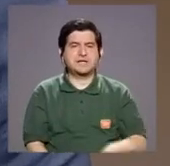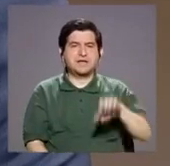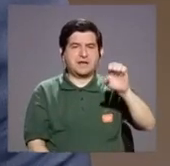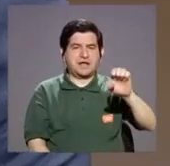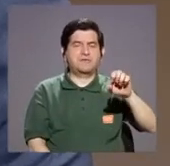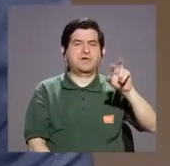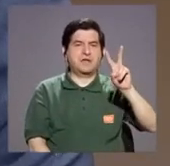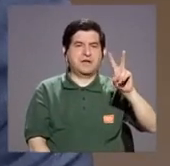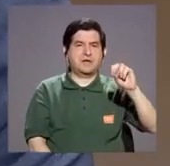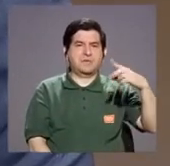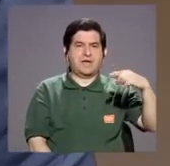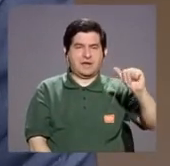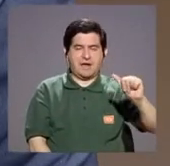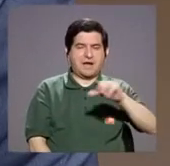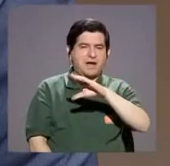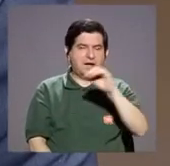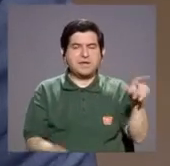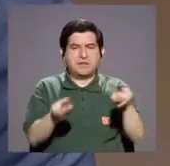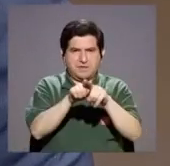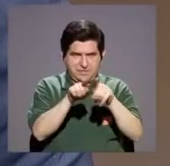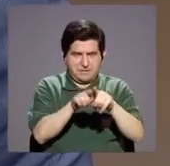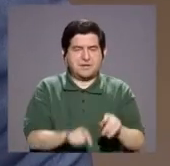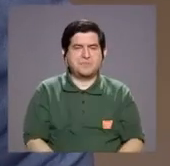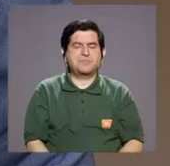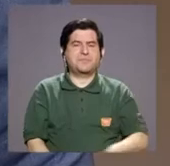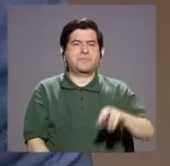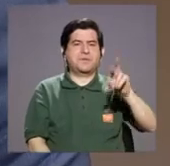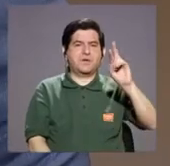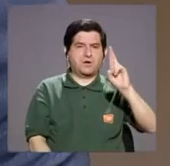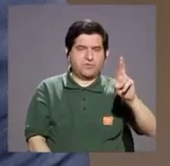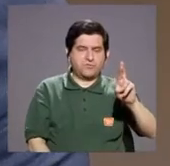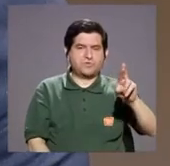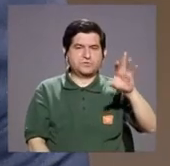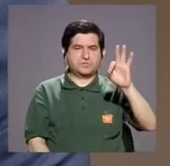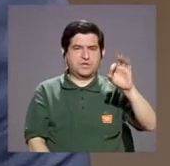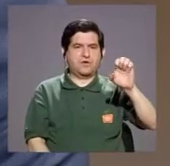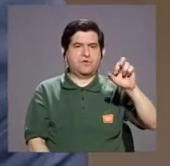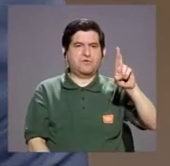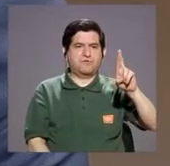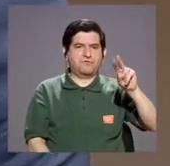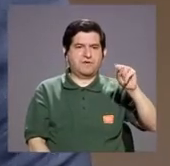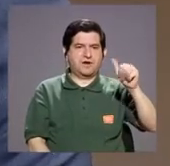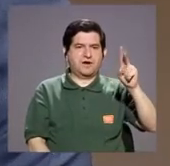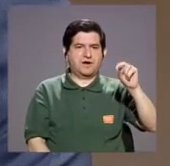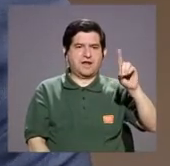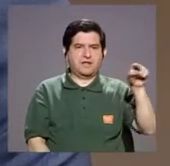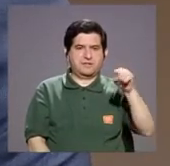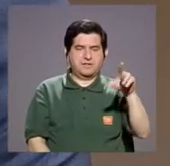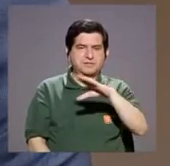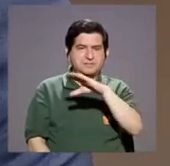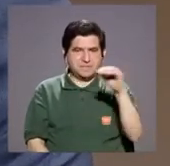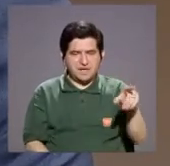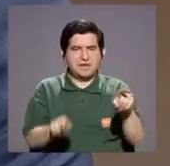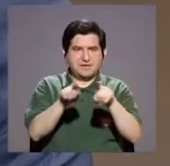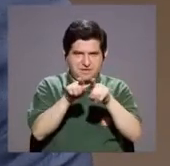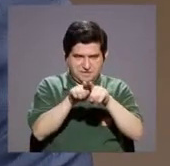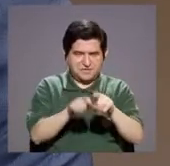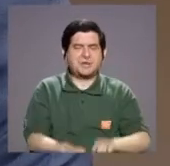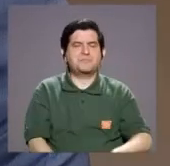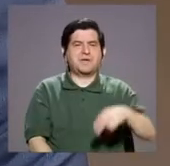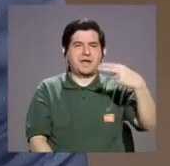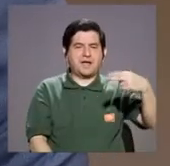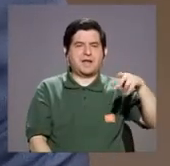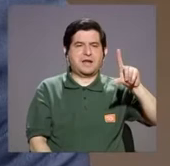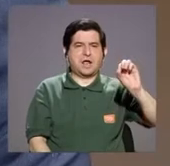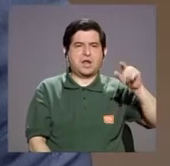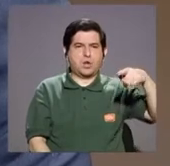vega sería ingrato no mencionar a rocío fernández de ingratos no mencionar a jane a